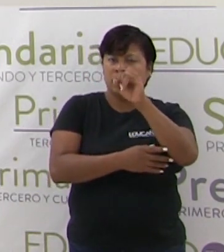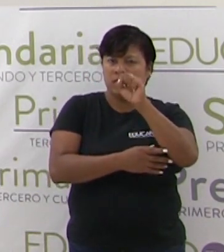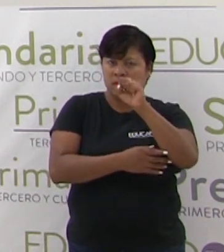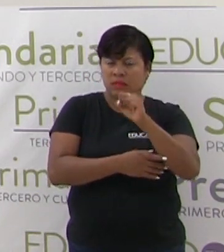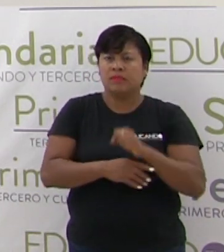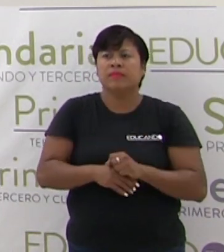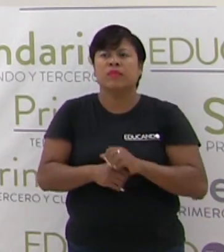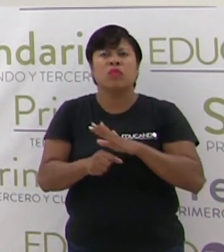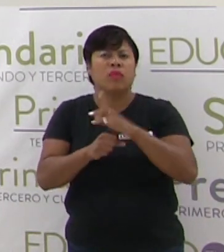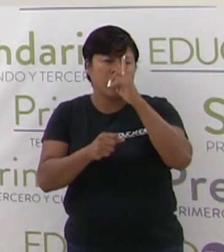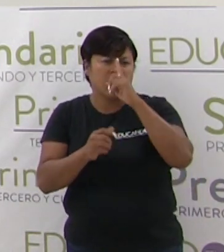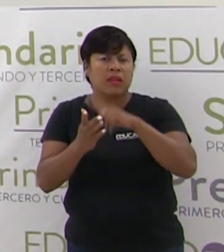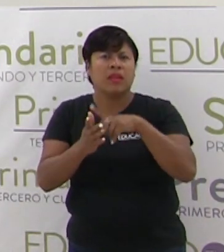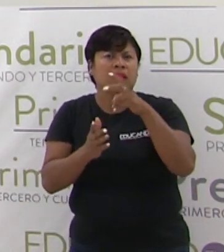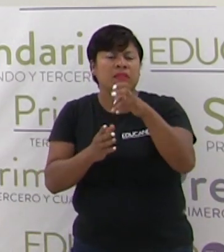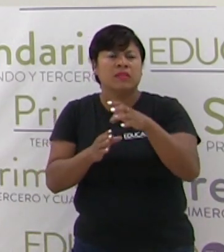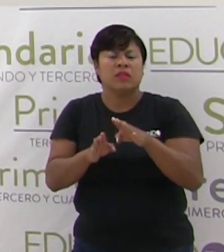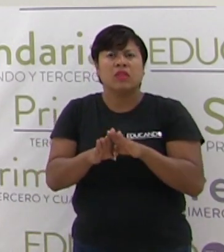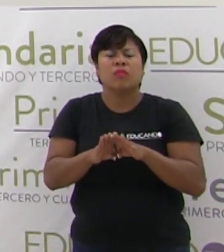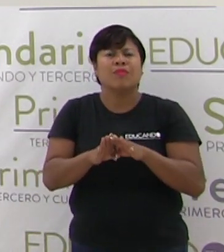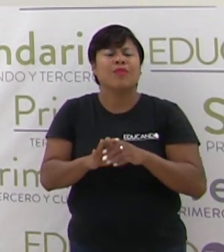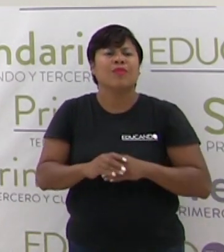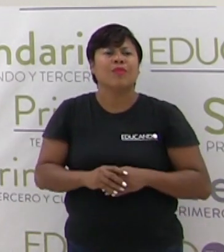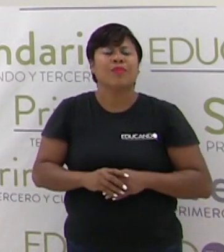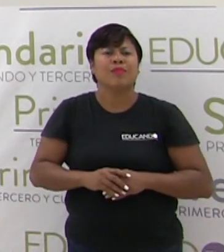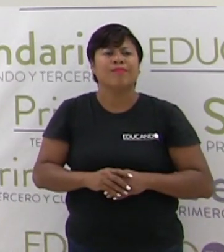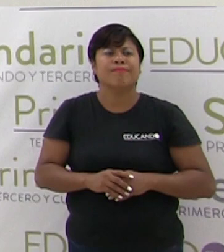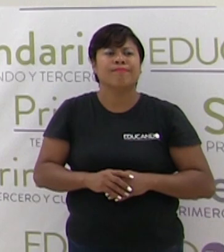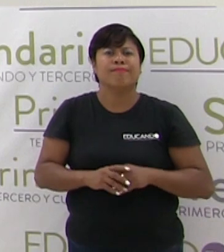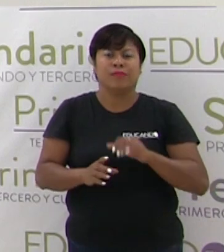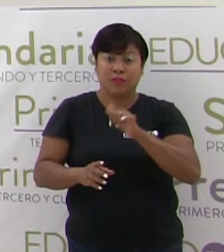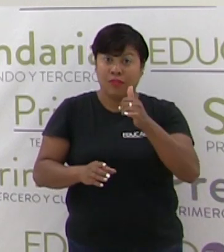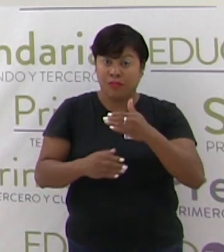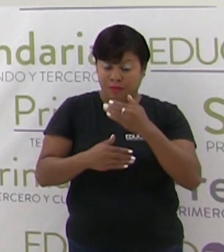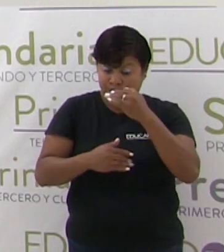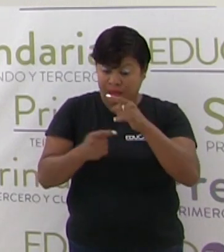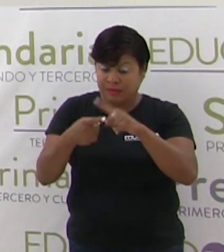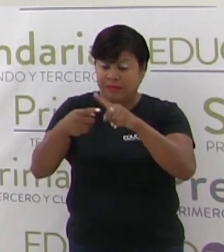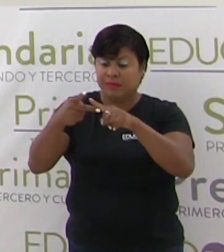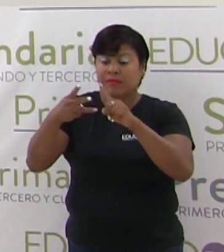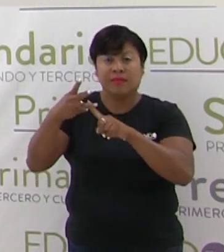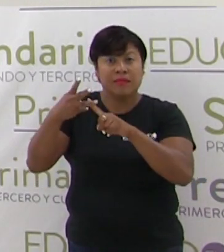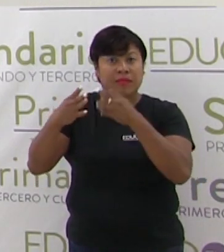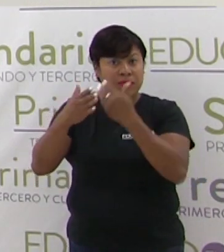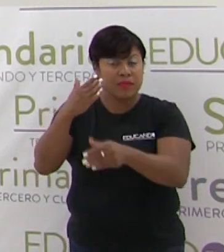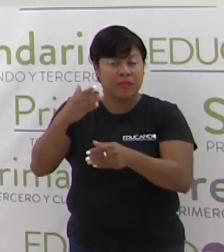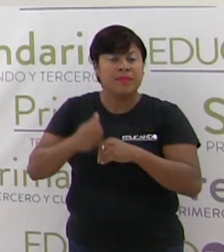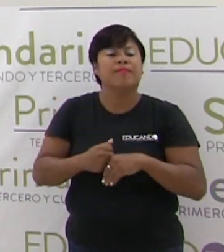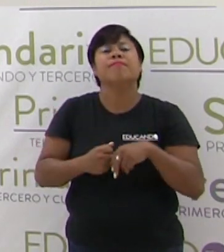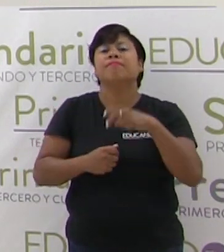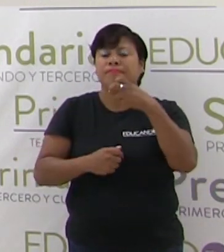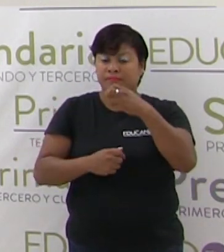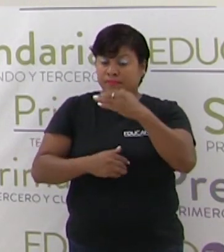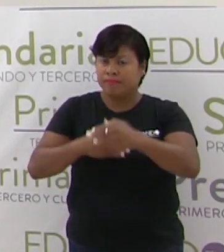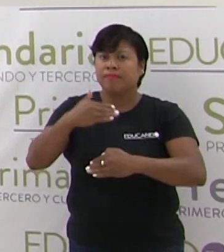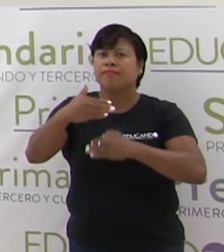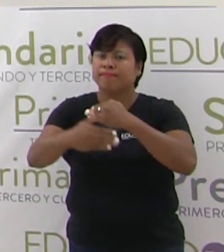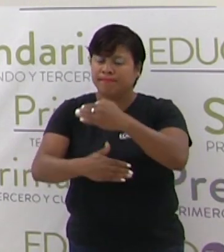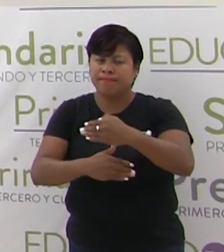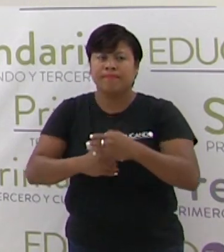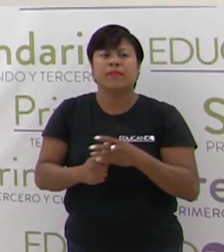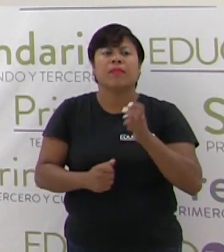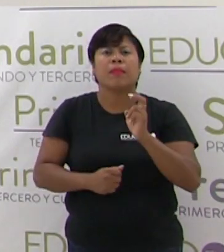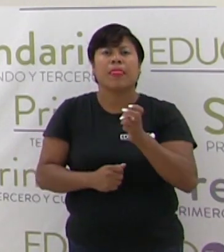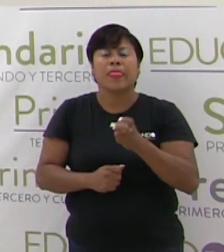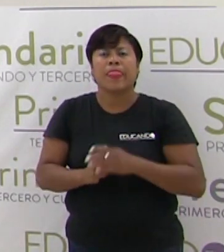creen que sería ya, entonces, el siguiente paso? Bueno, pues el siguiente paso entonces